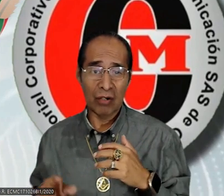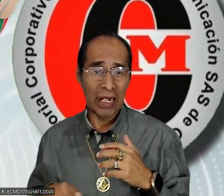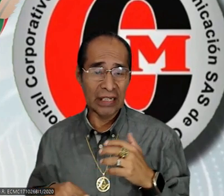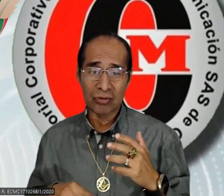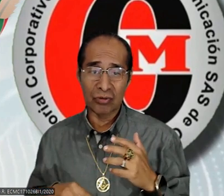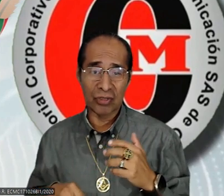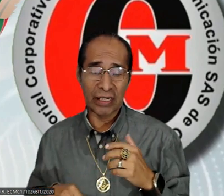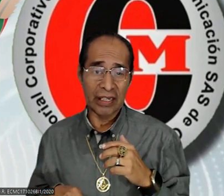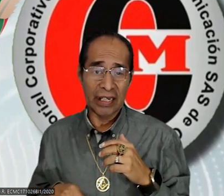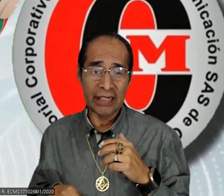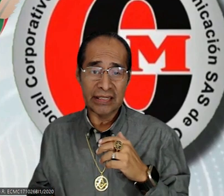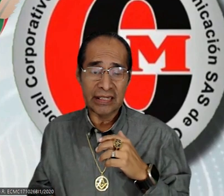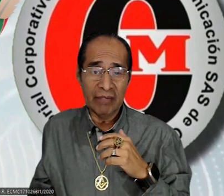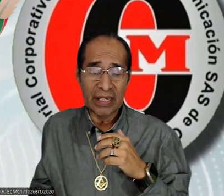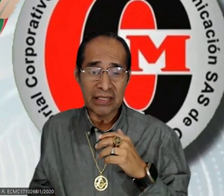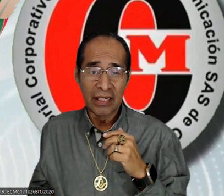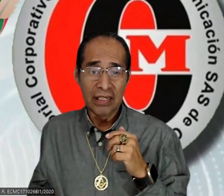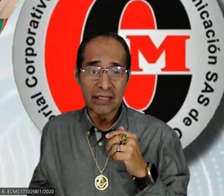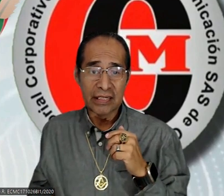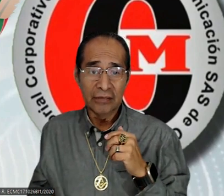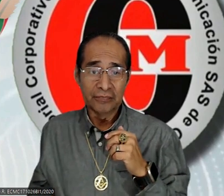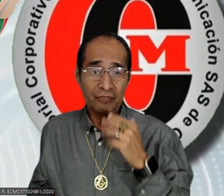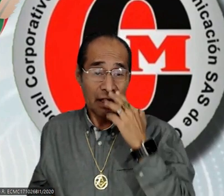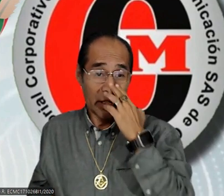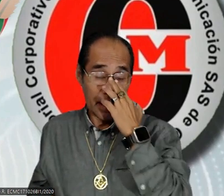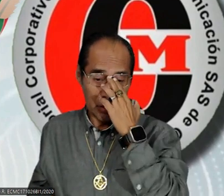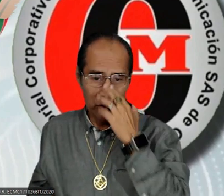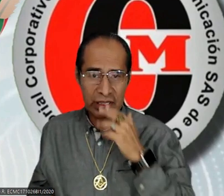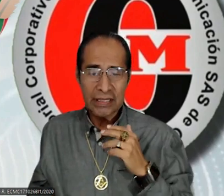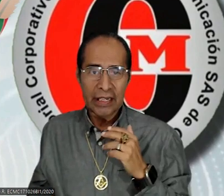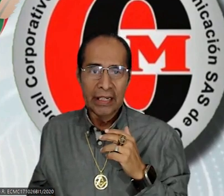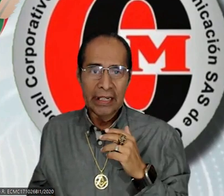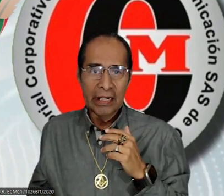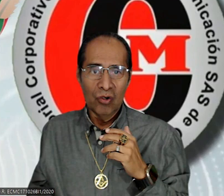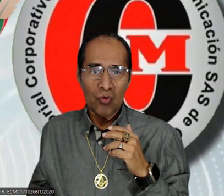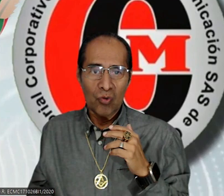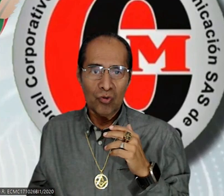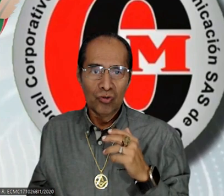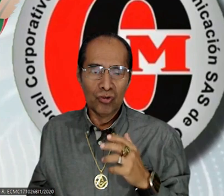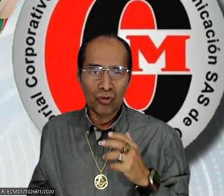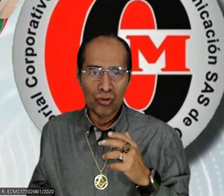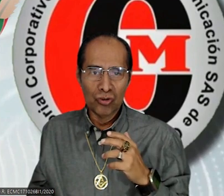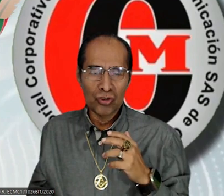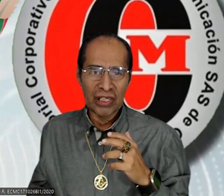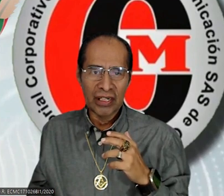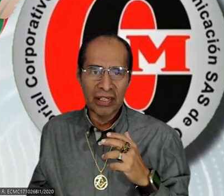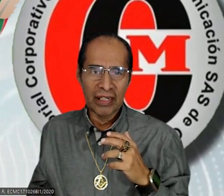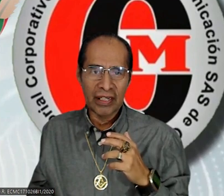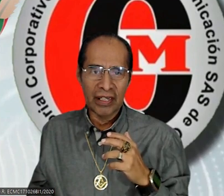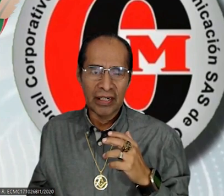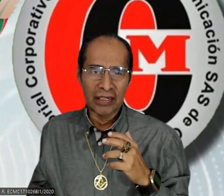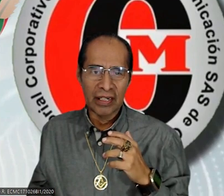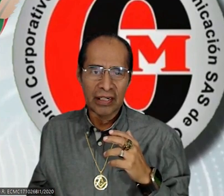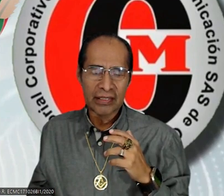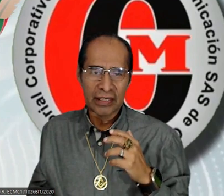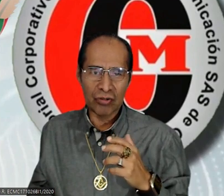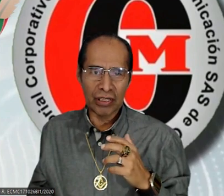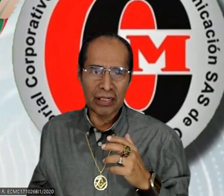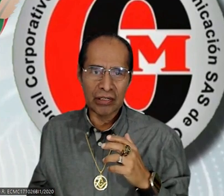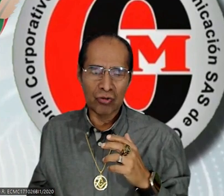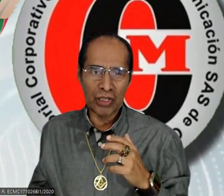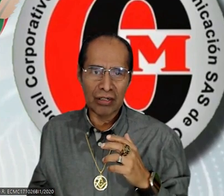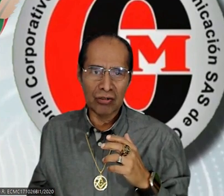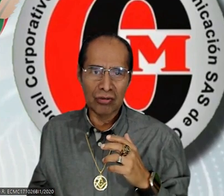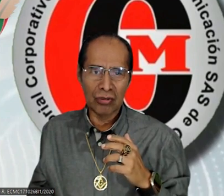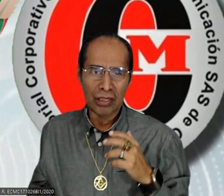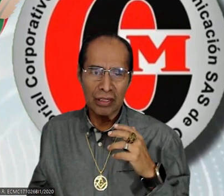luego a Guanajuato, lo que hay en Chiapas, sí. Entonces, no quieren el secretario